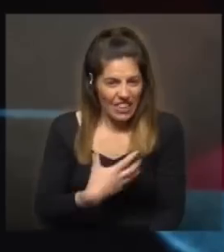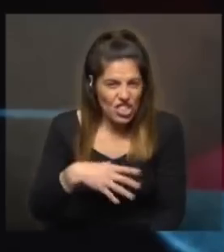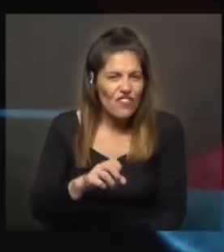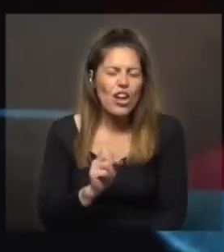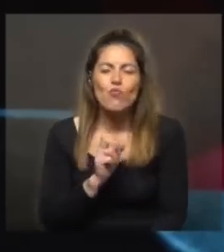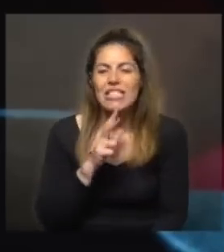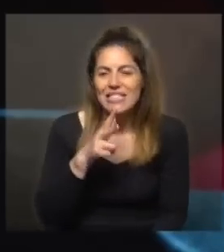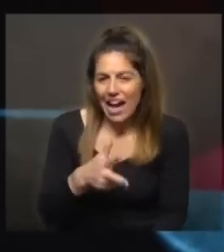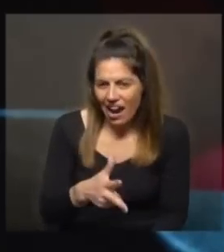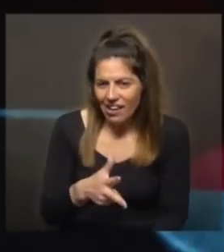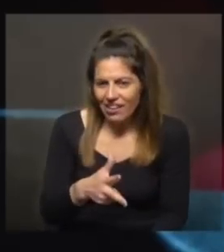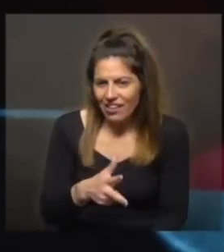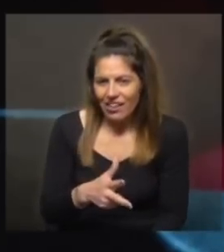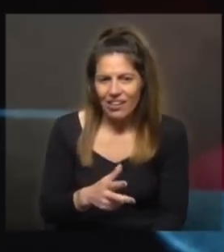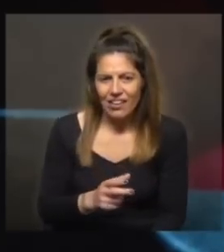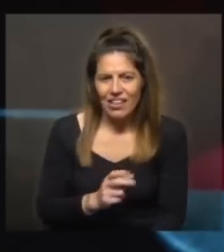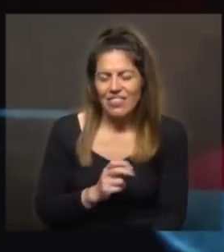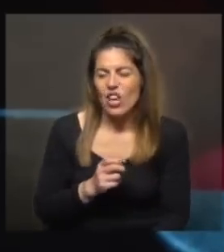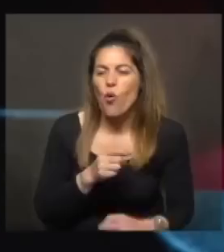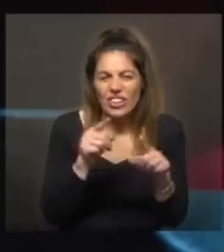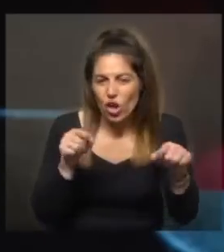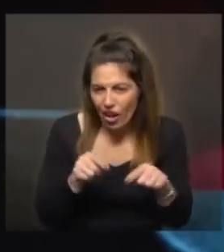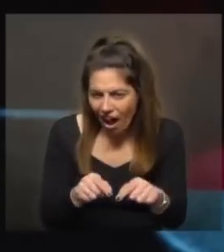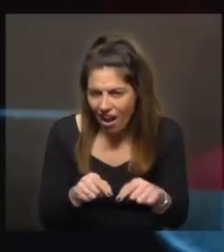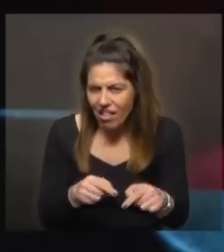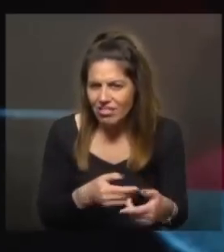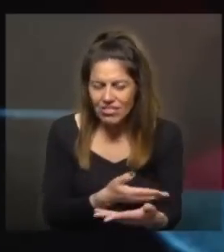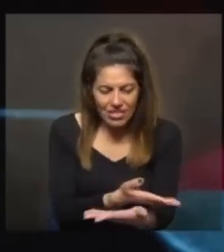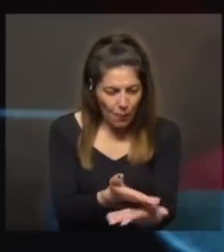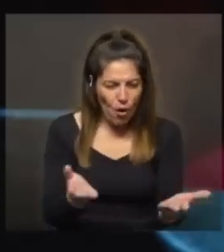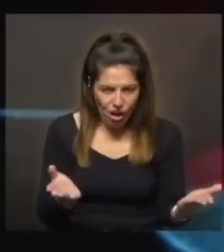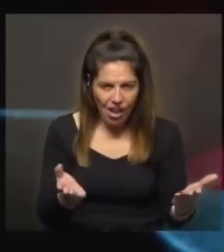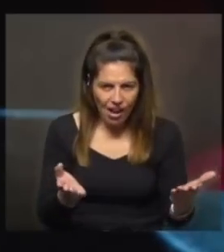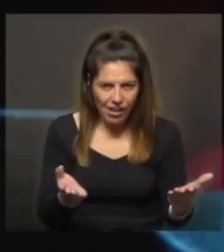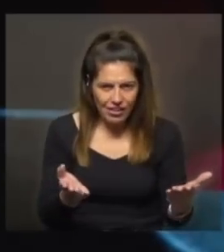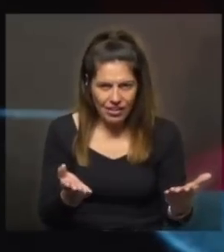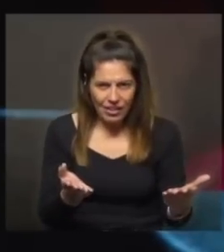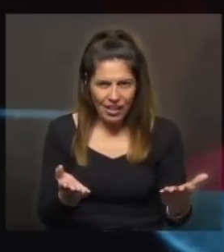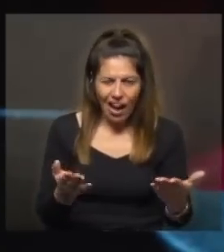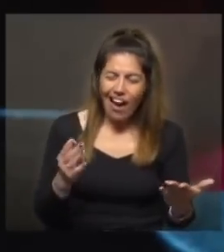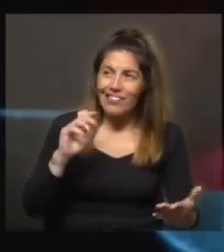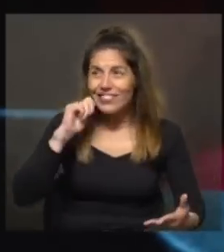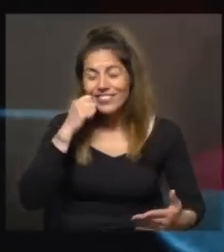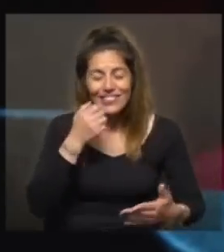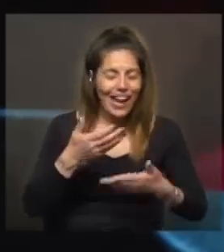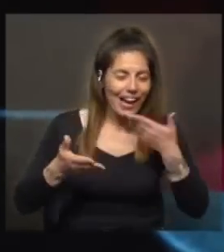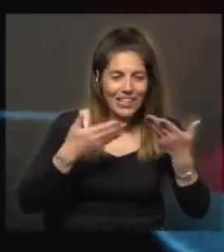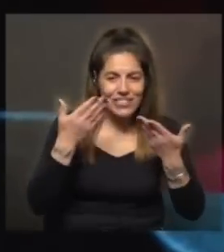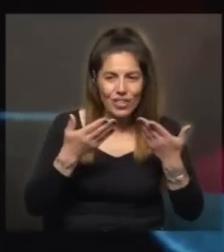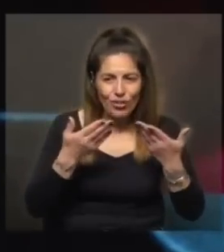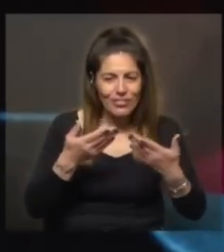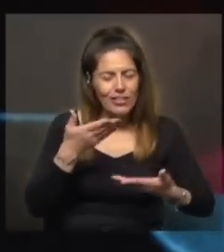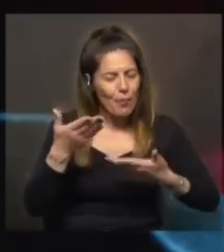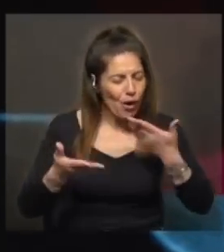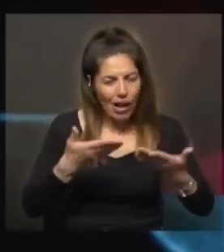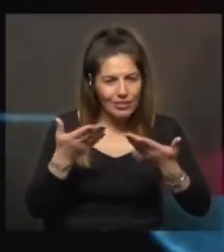mensaje de llevar de cuestionar de poner sobre en algo que te entras y Ay qué linda canción lo que estamos cantando y estamos cantando